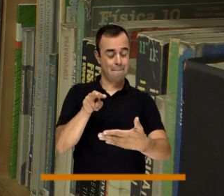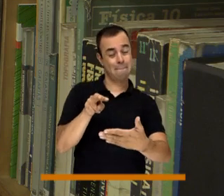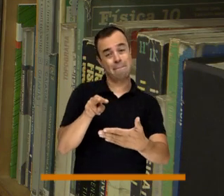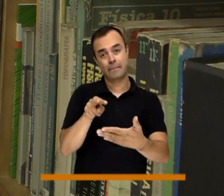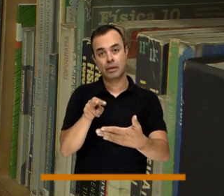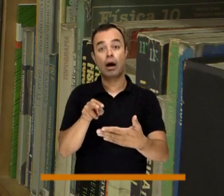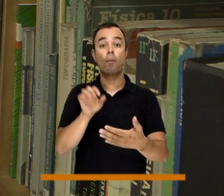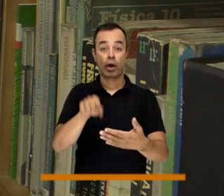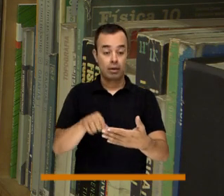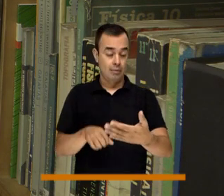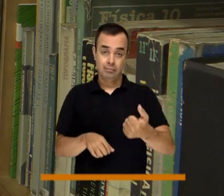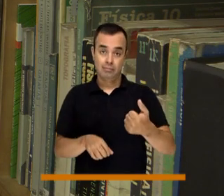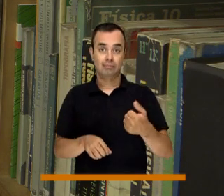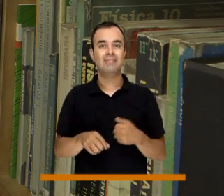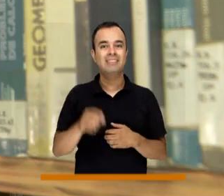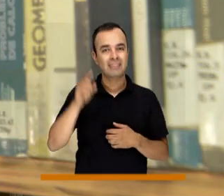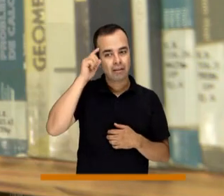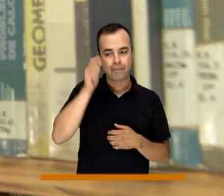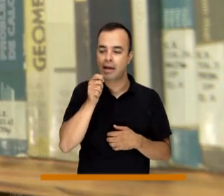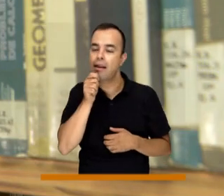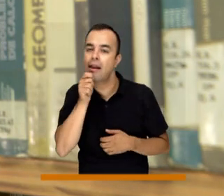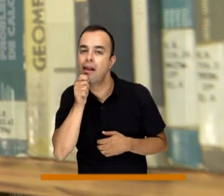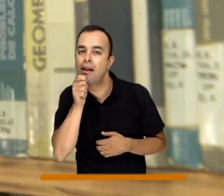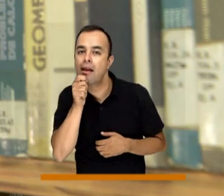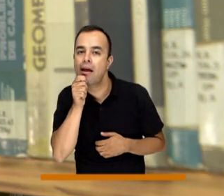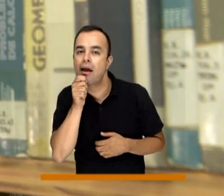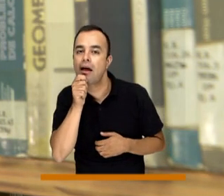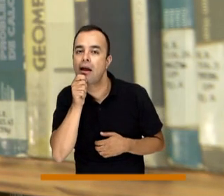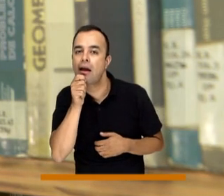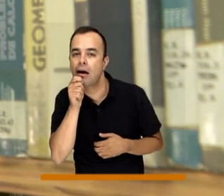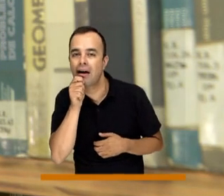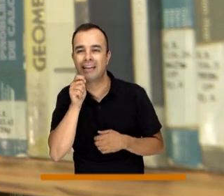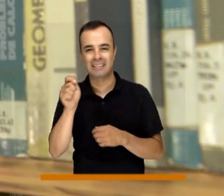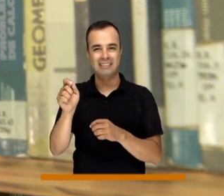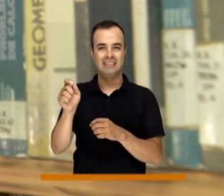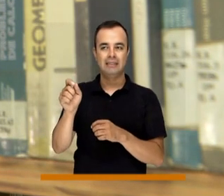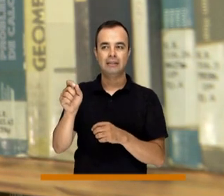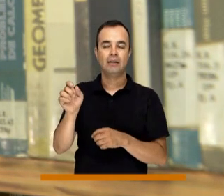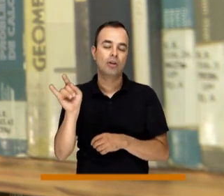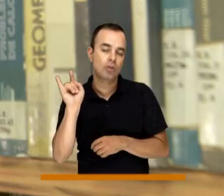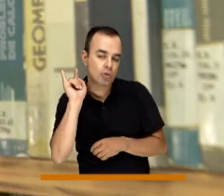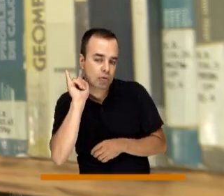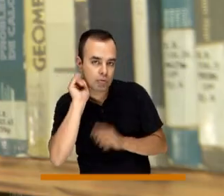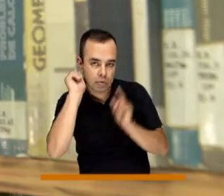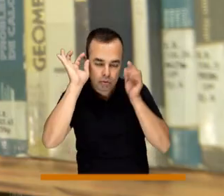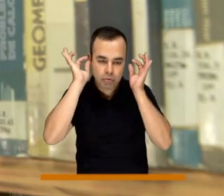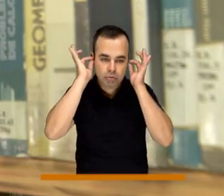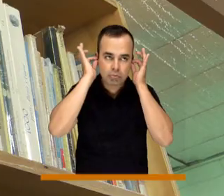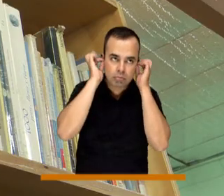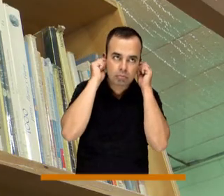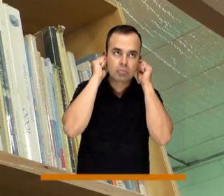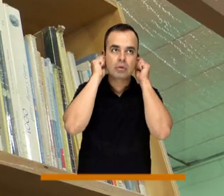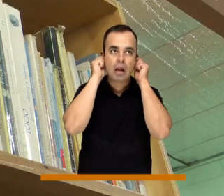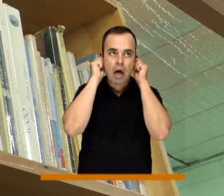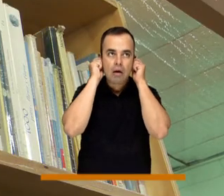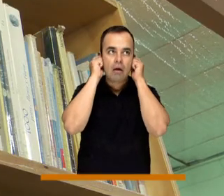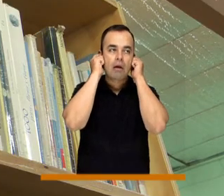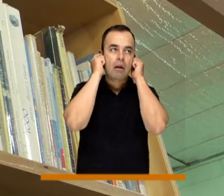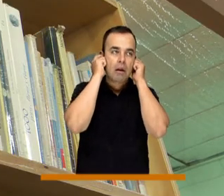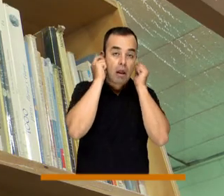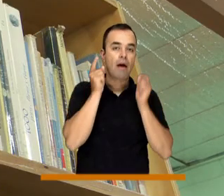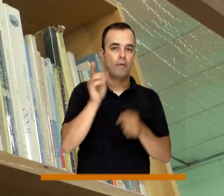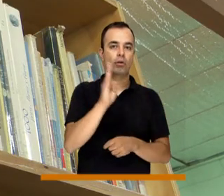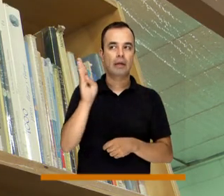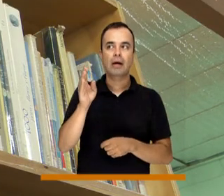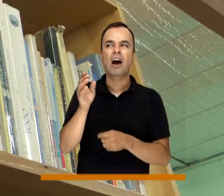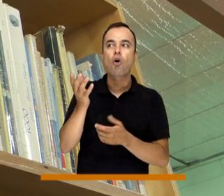Decías ahora, hay audiolibros, las bibliotecas también, al inscribirse, permiten bajar audiolibros y en la biblioteca te enseñan